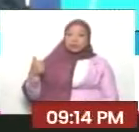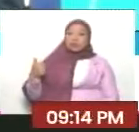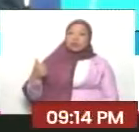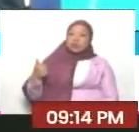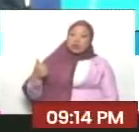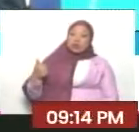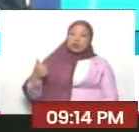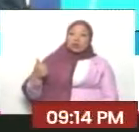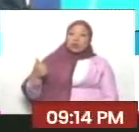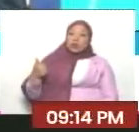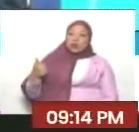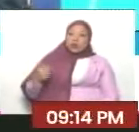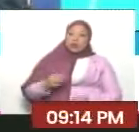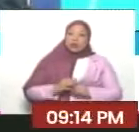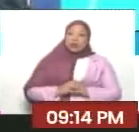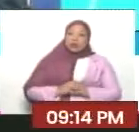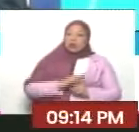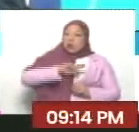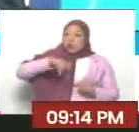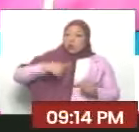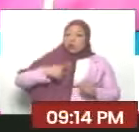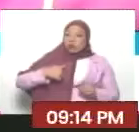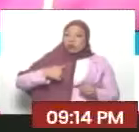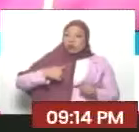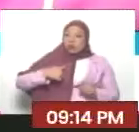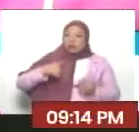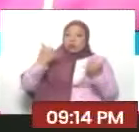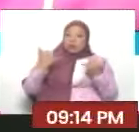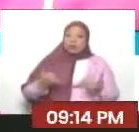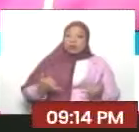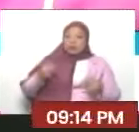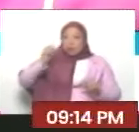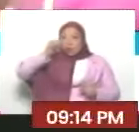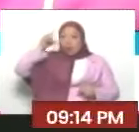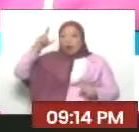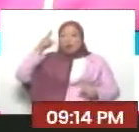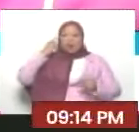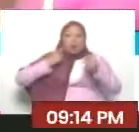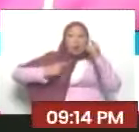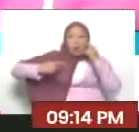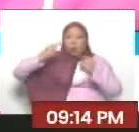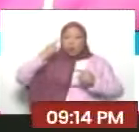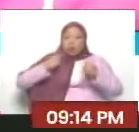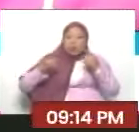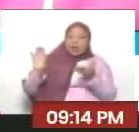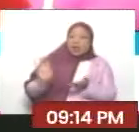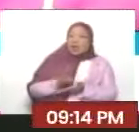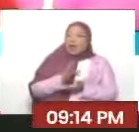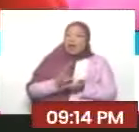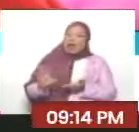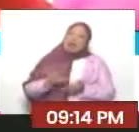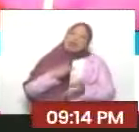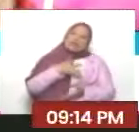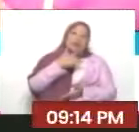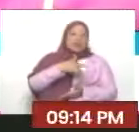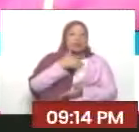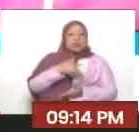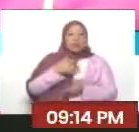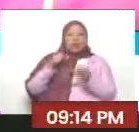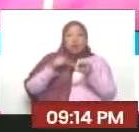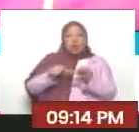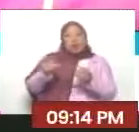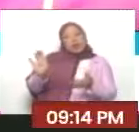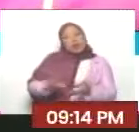Y es, para nosotros eso fue, presidente, llanto, canto, baile. Y de ahí